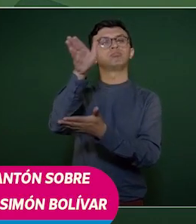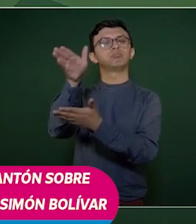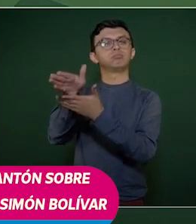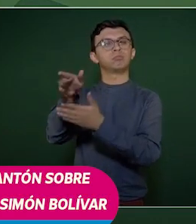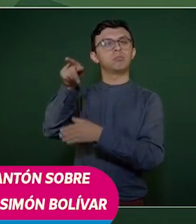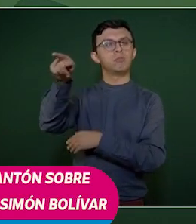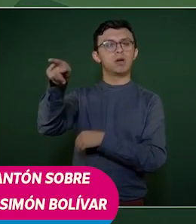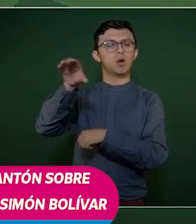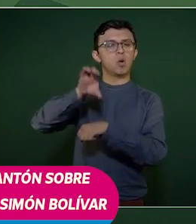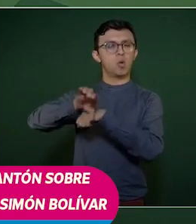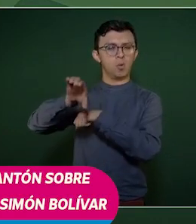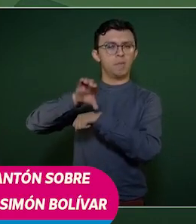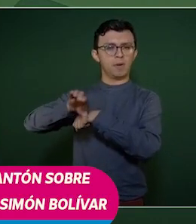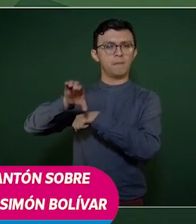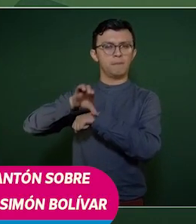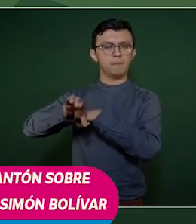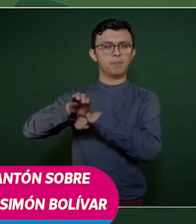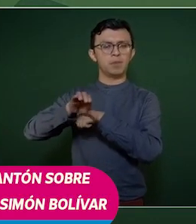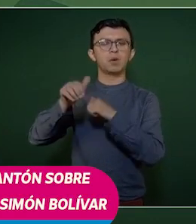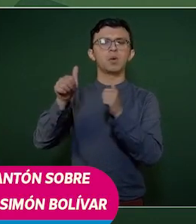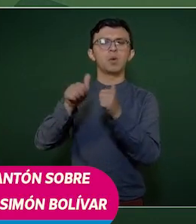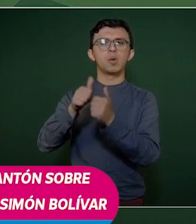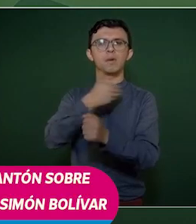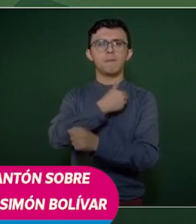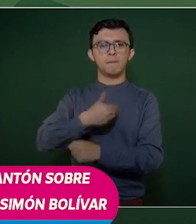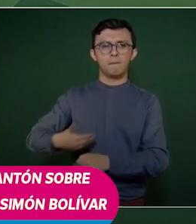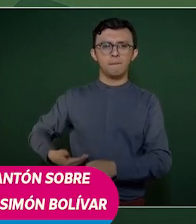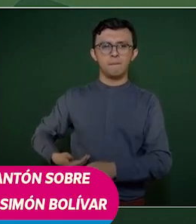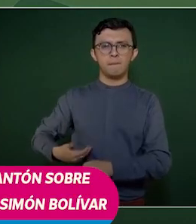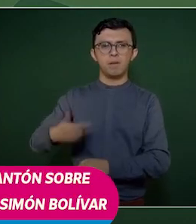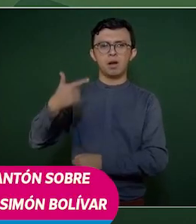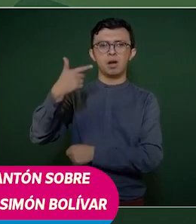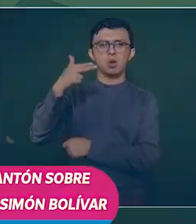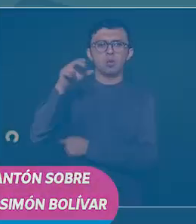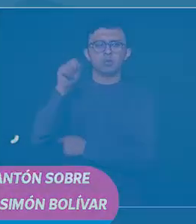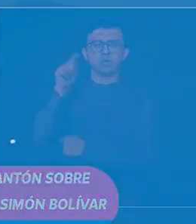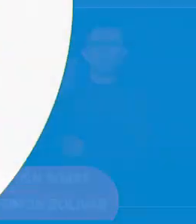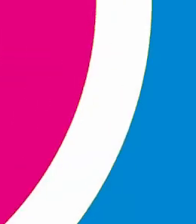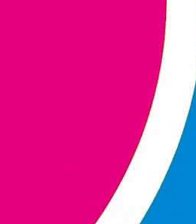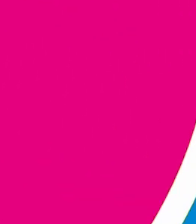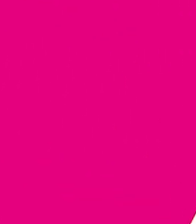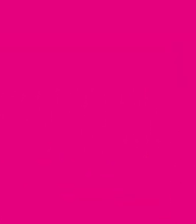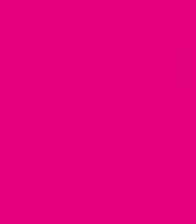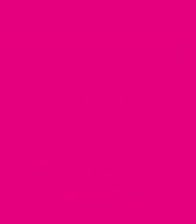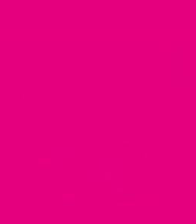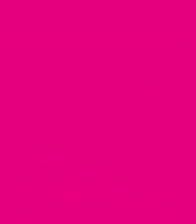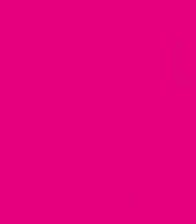a Colombia con el presidente Gustavo Petro, pero no en esta ocasión.